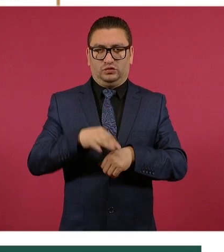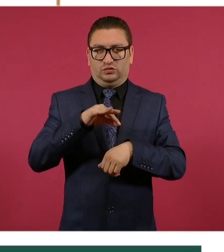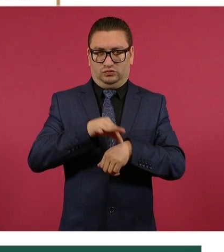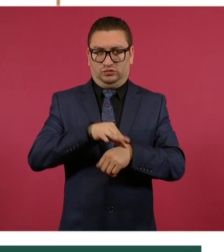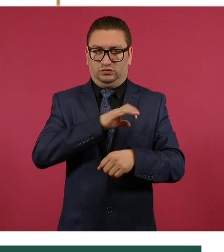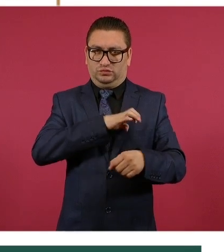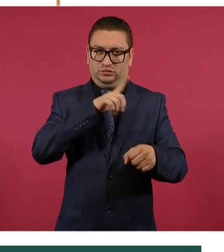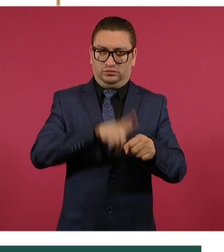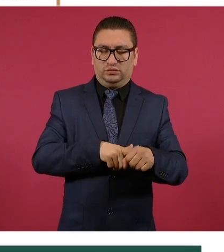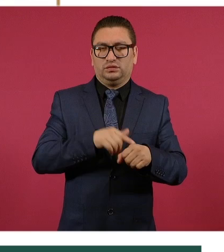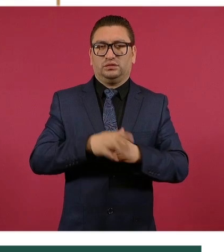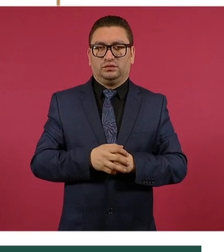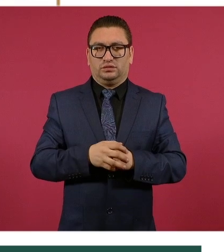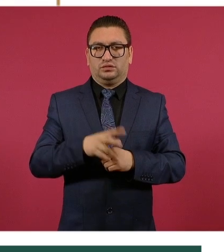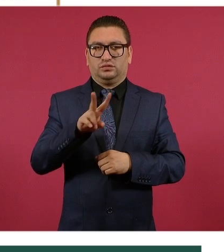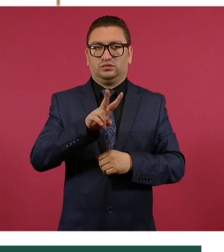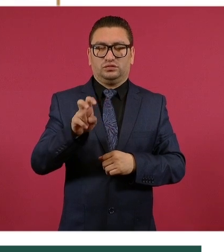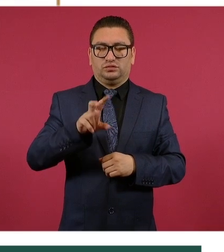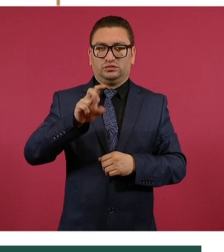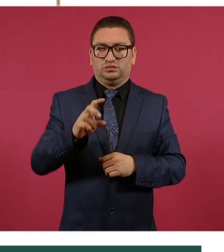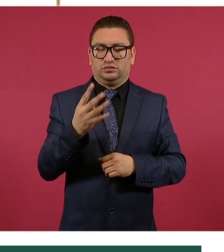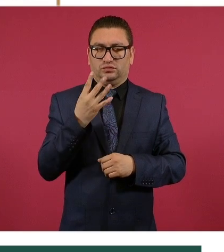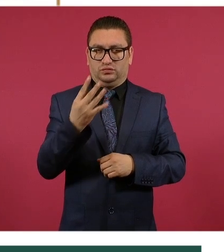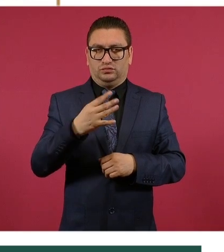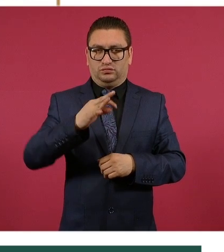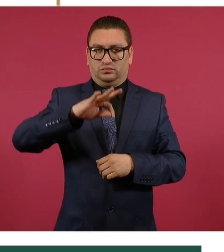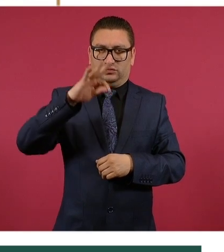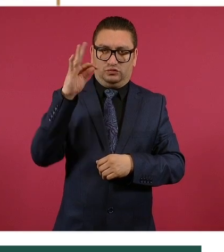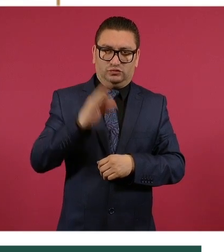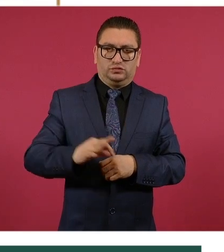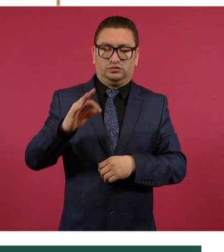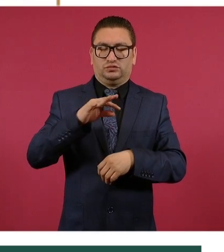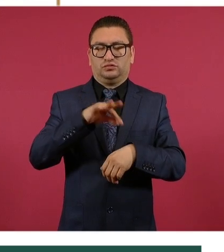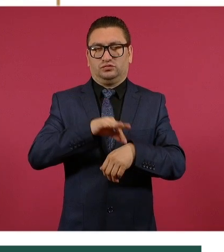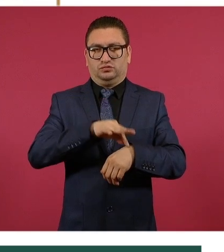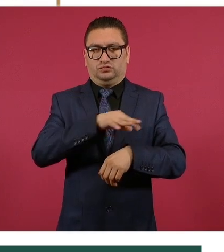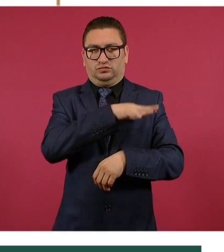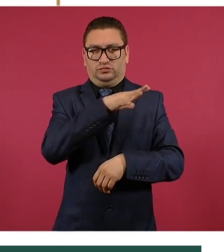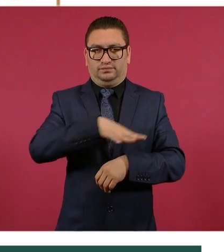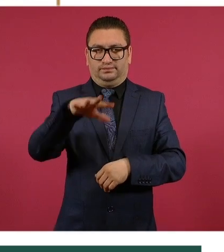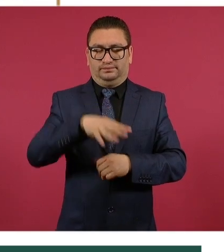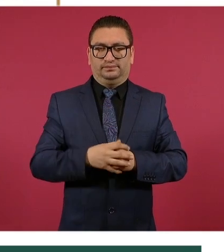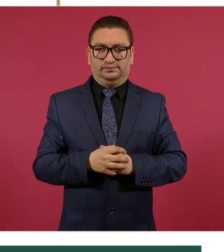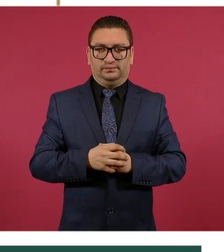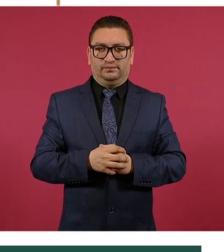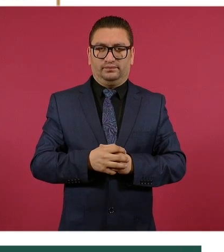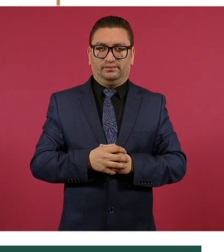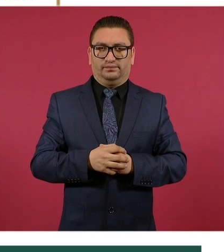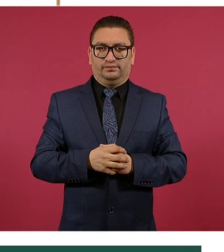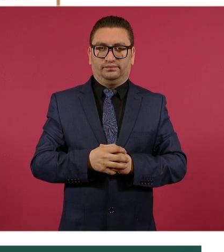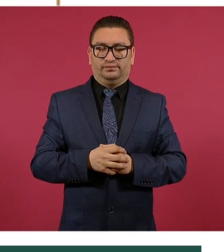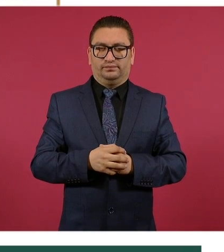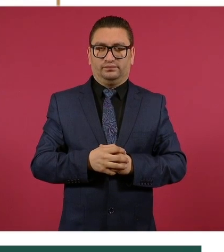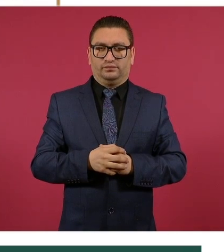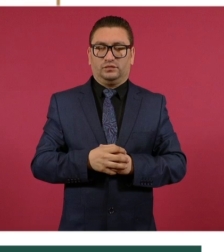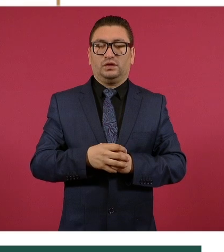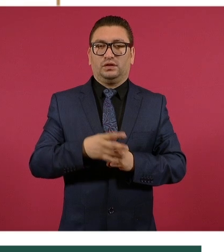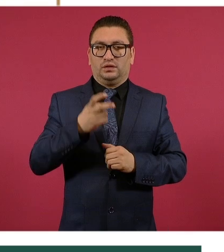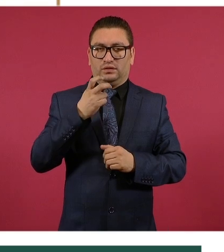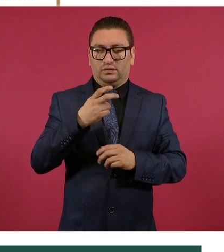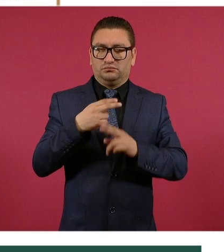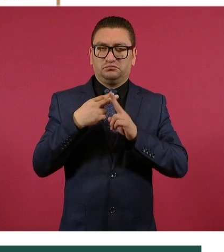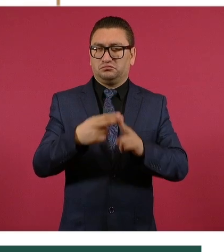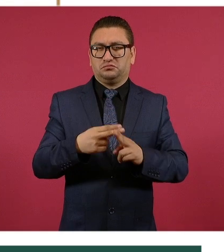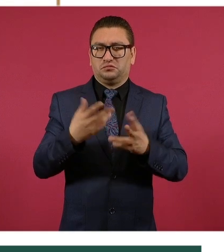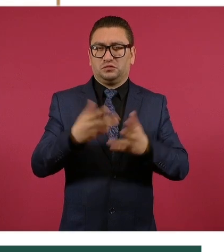médicos especialistas y 234% en el caso de médicas y médicos generales. En lo que llevamos de este ejercicio